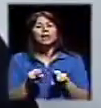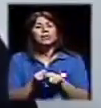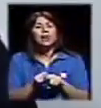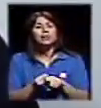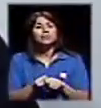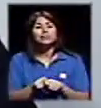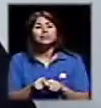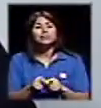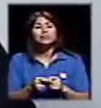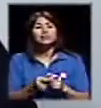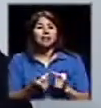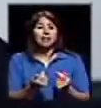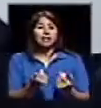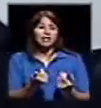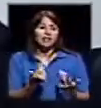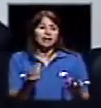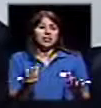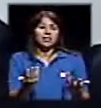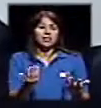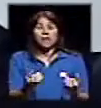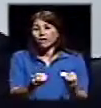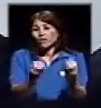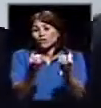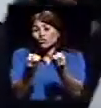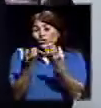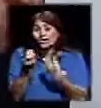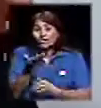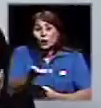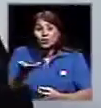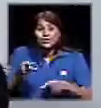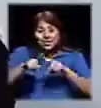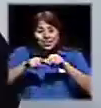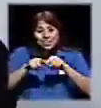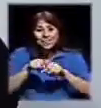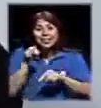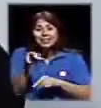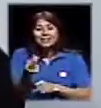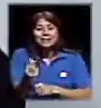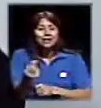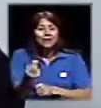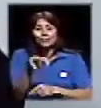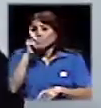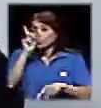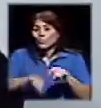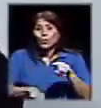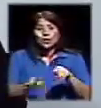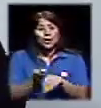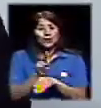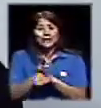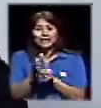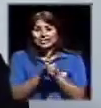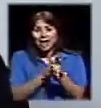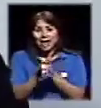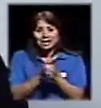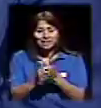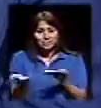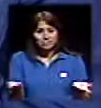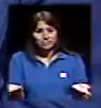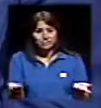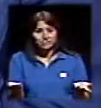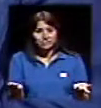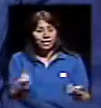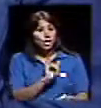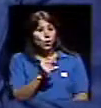habría un montón de otras cosas que no llegarían. Y buena parte de la cuenta que está llegando es que, y usted lo mencionó muy